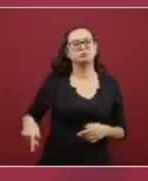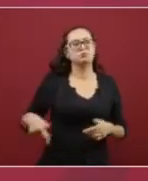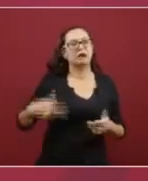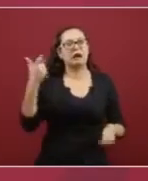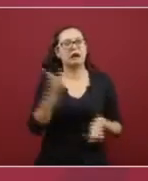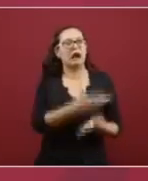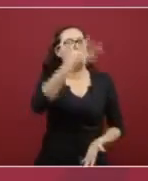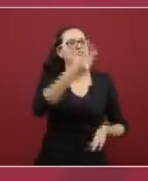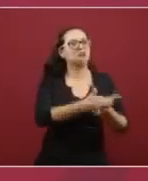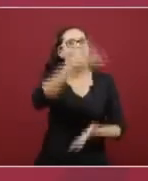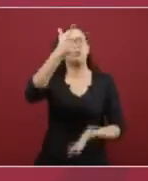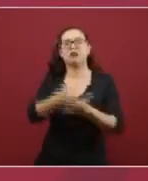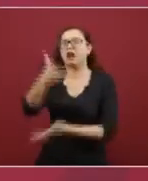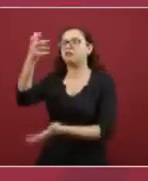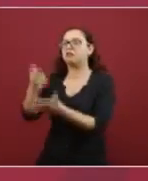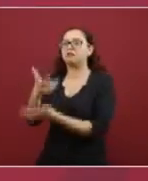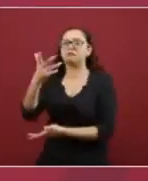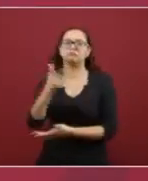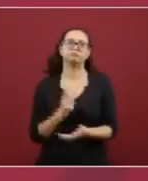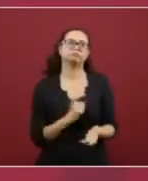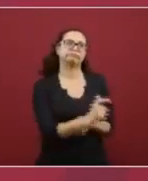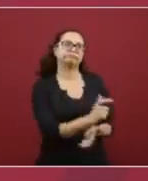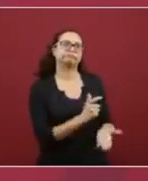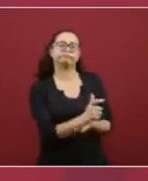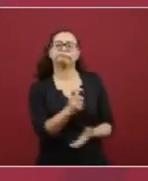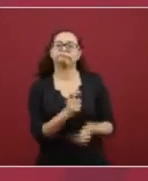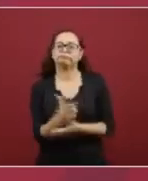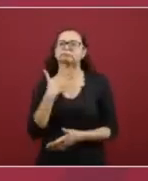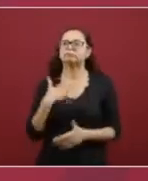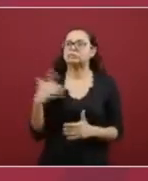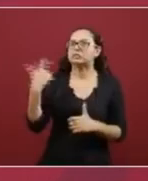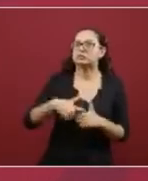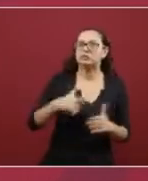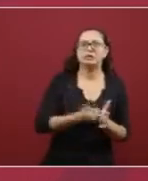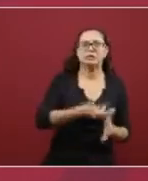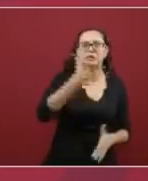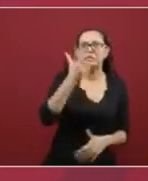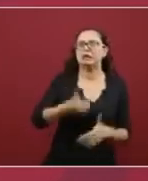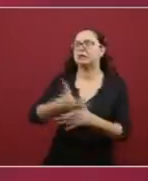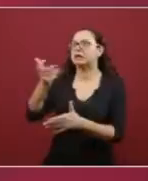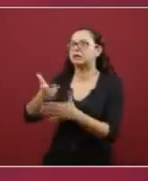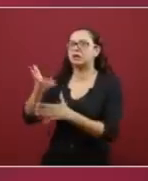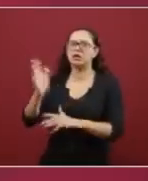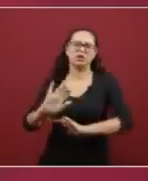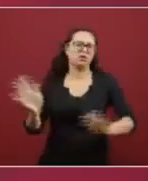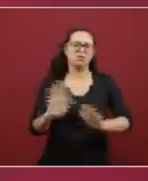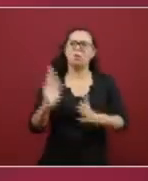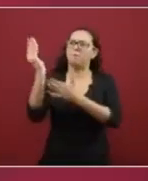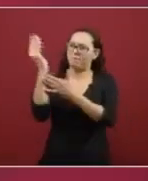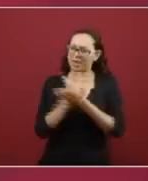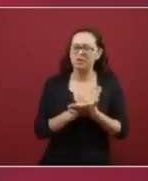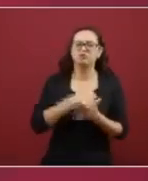caro por las gasolinas. Eso es lo que nos importa.